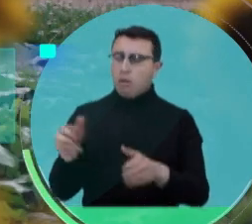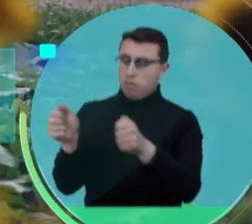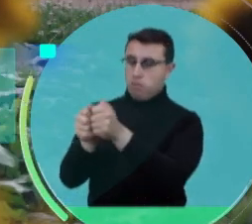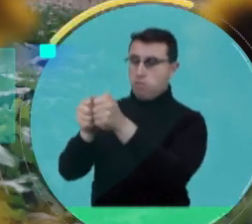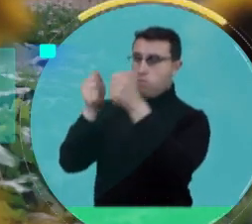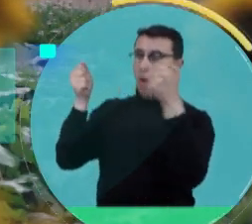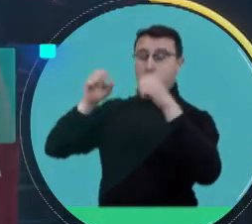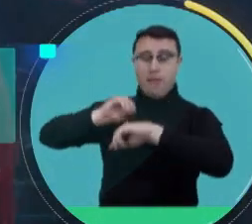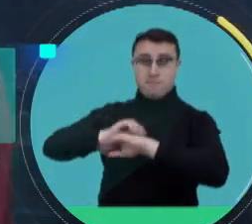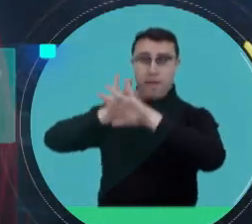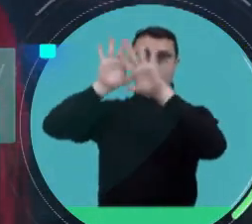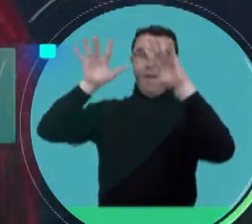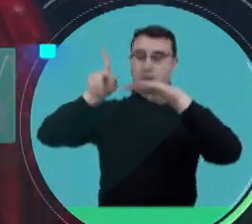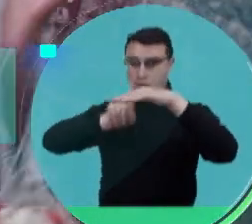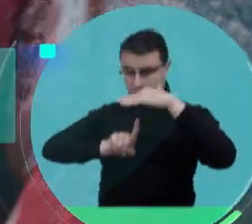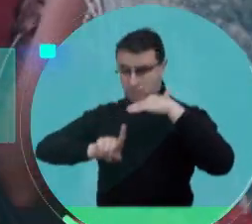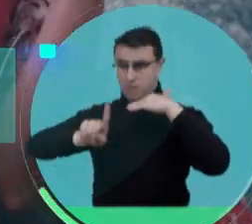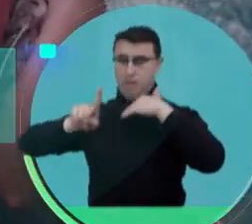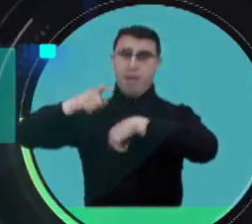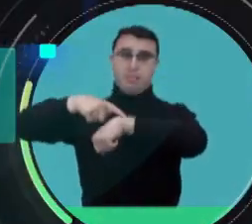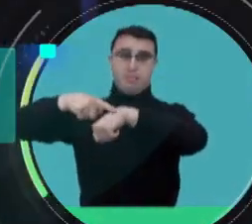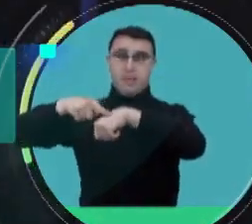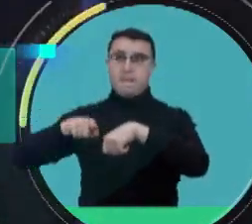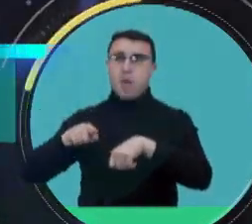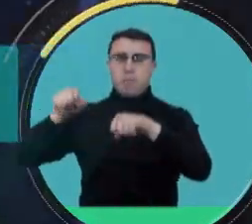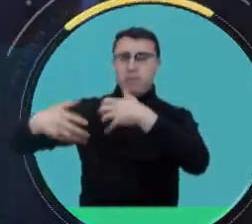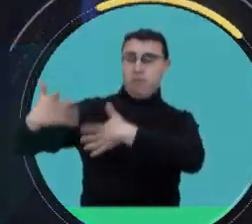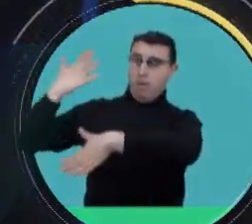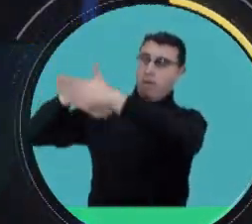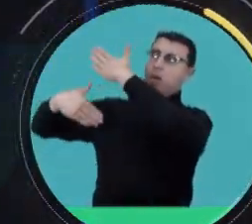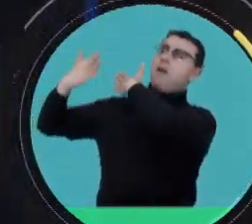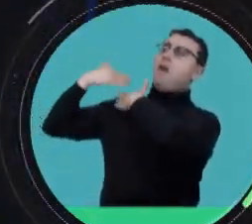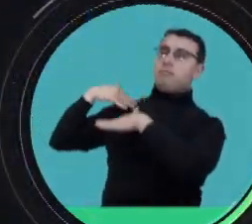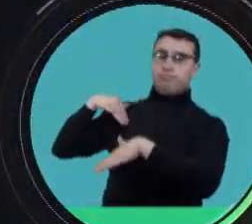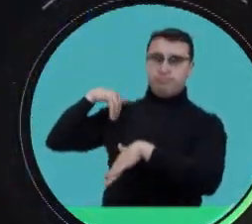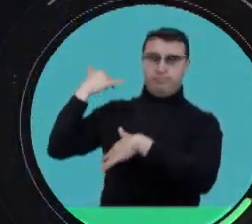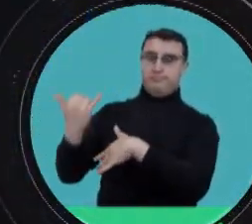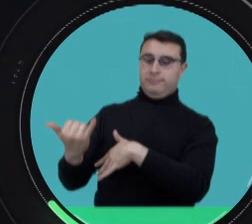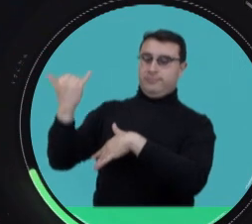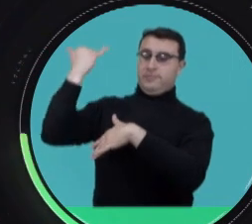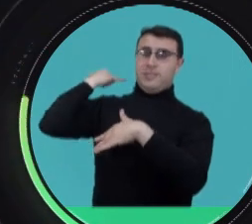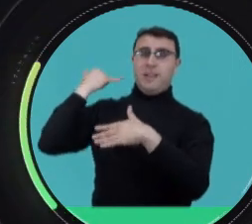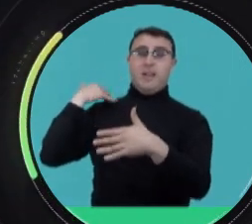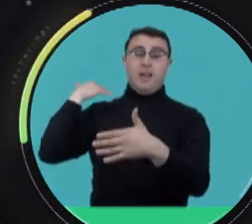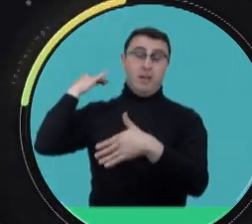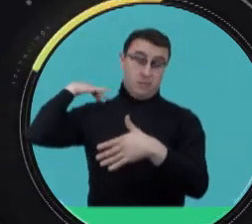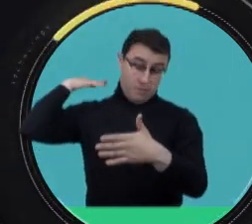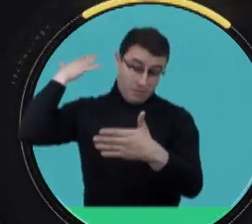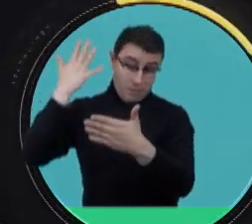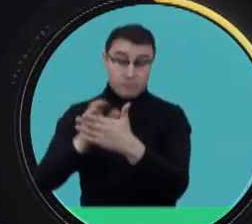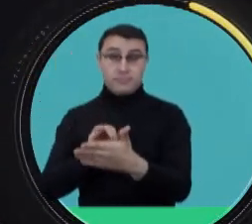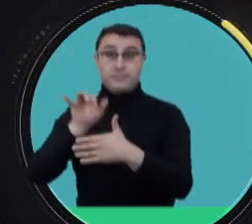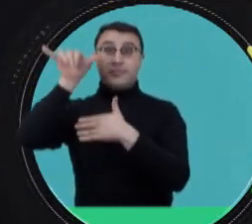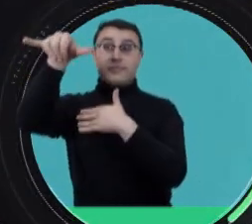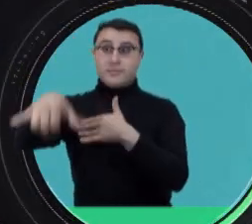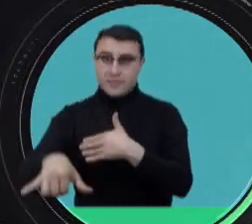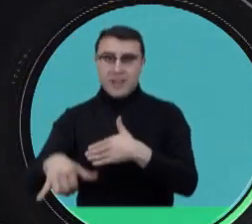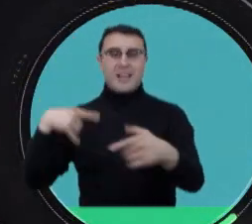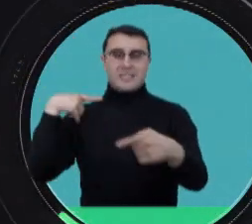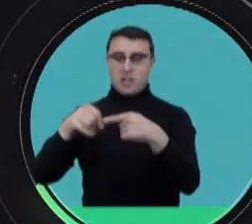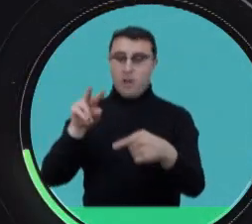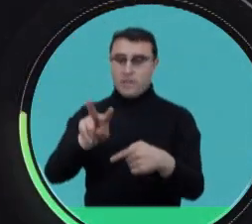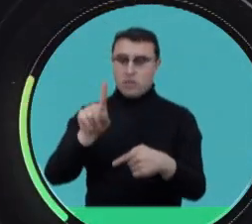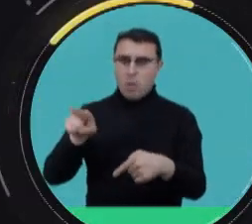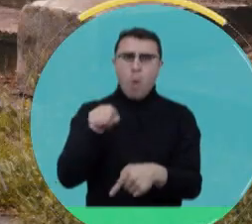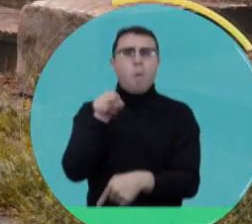encontré esta puerta mágica que me permite viajar a través del tiempo y me sorprendí mucho cuando Viajé al siglo XX en donde conocí un